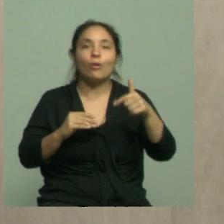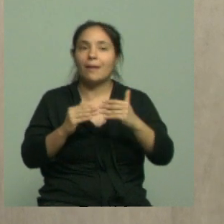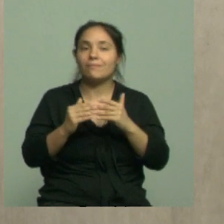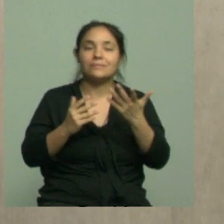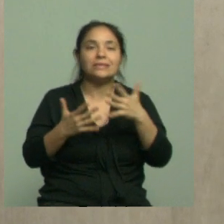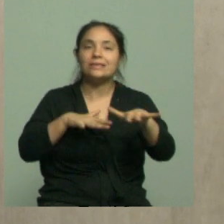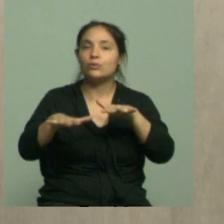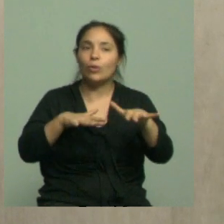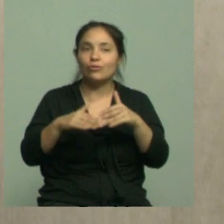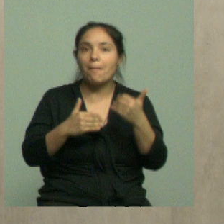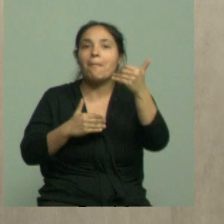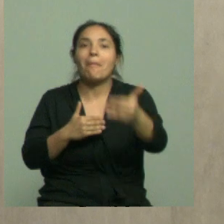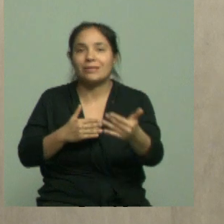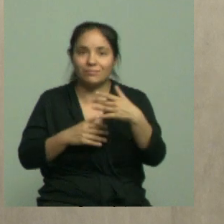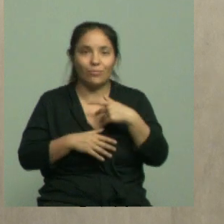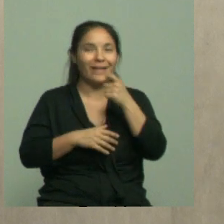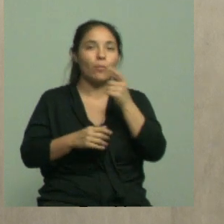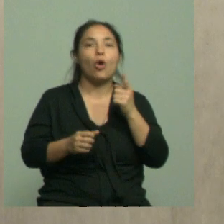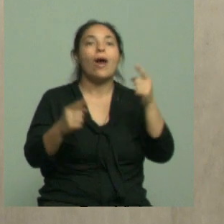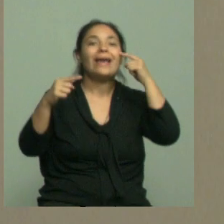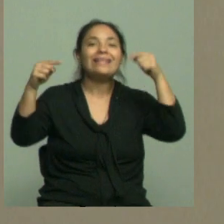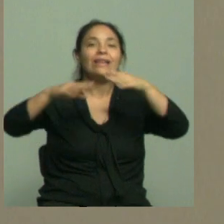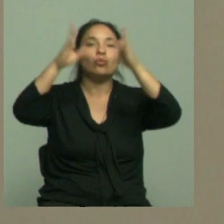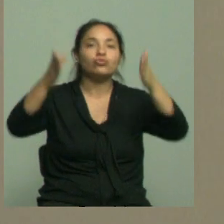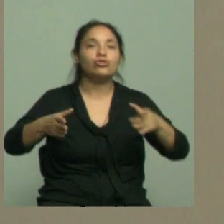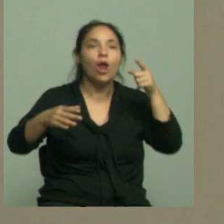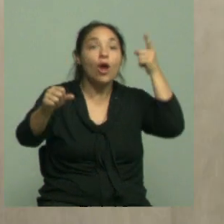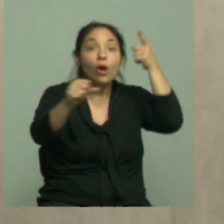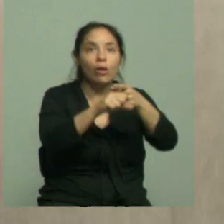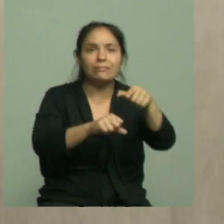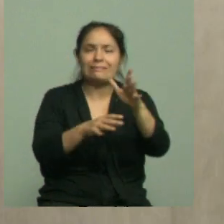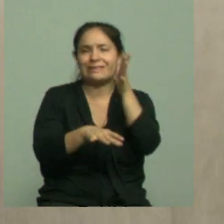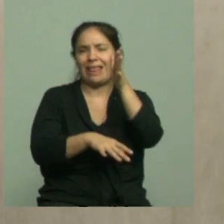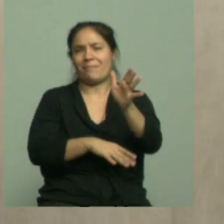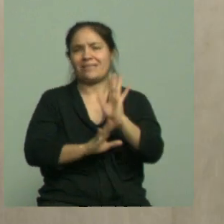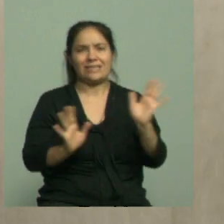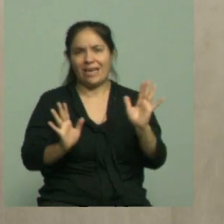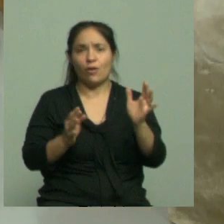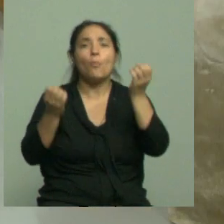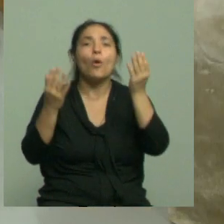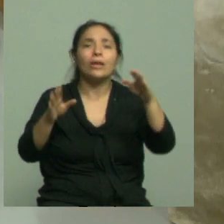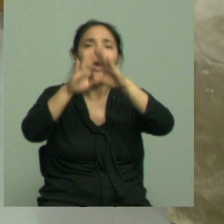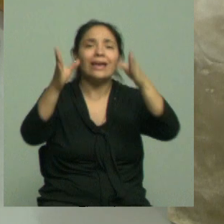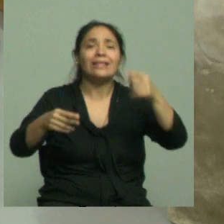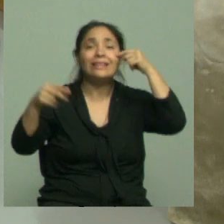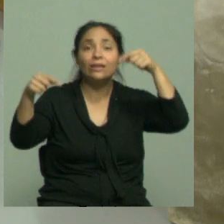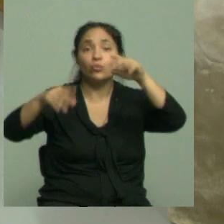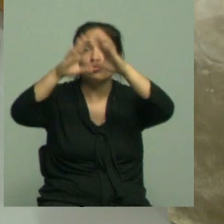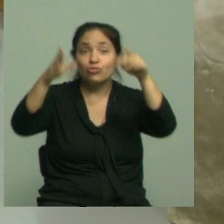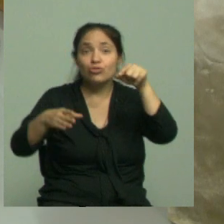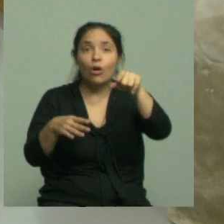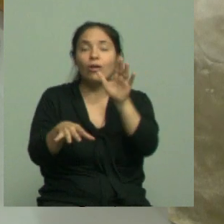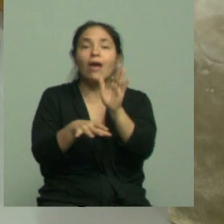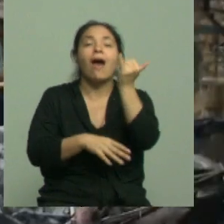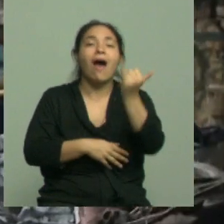contra las instituciones ya es un montón. Sí. En el sentido de que las instituciones son justamente las que dan digamos, la